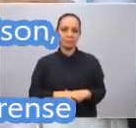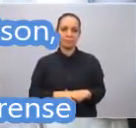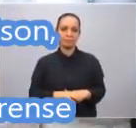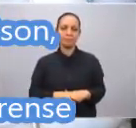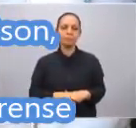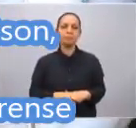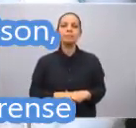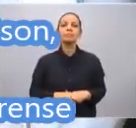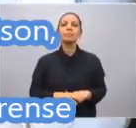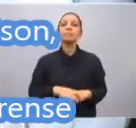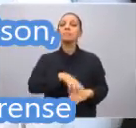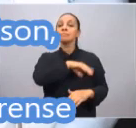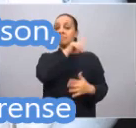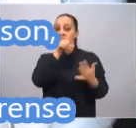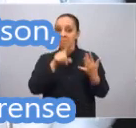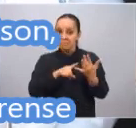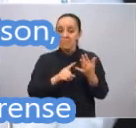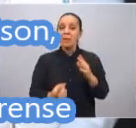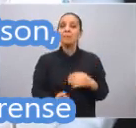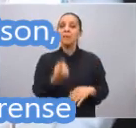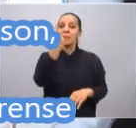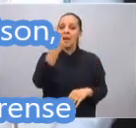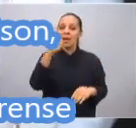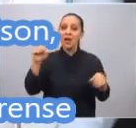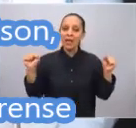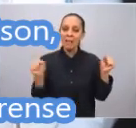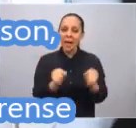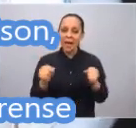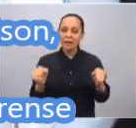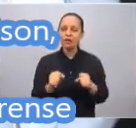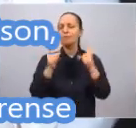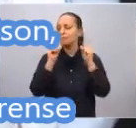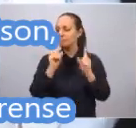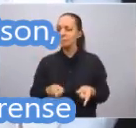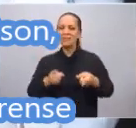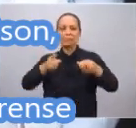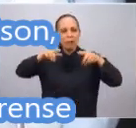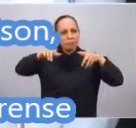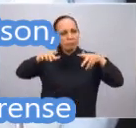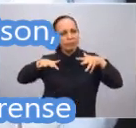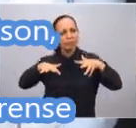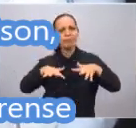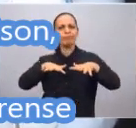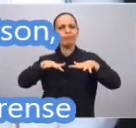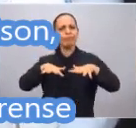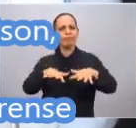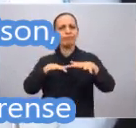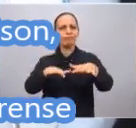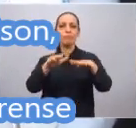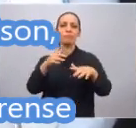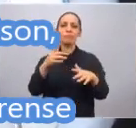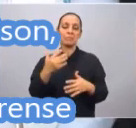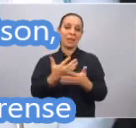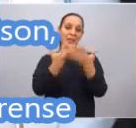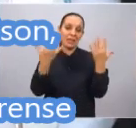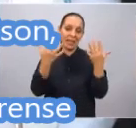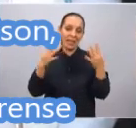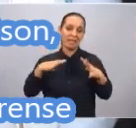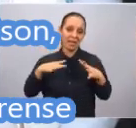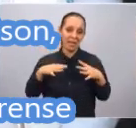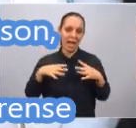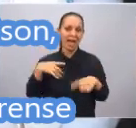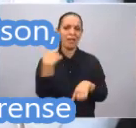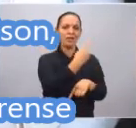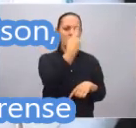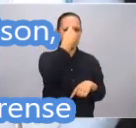El 1 de mayo, enorme movilización. Era feriado y decían, la gente